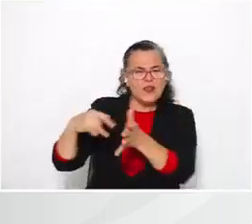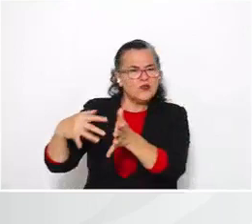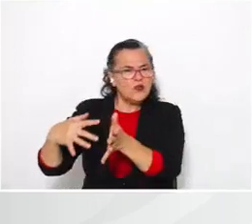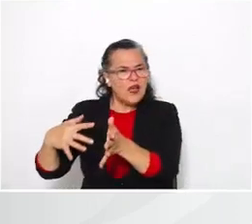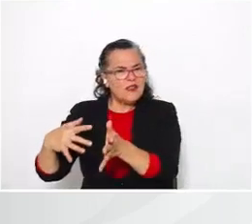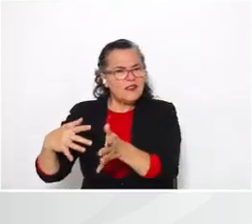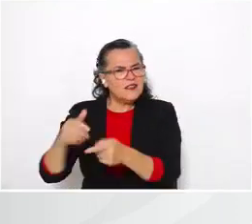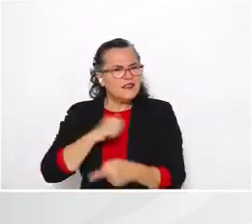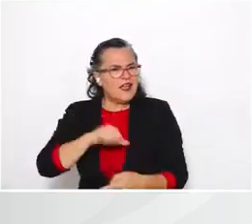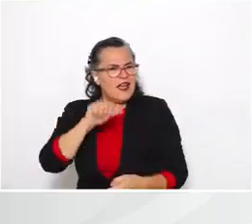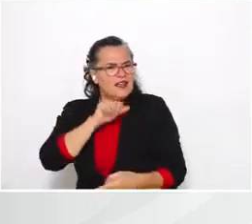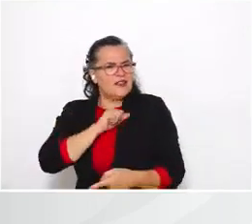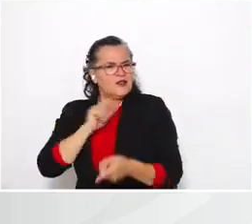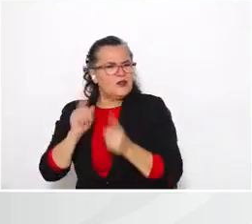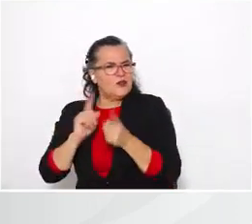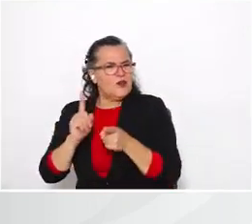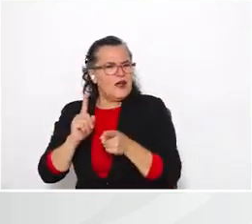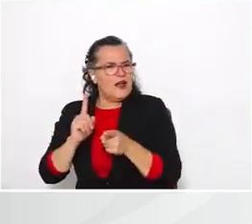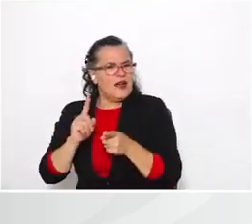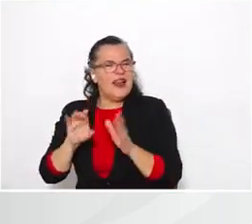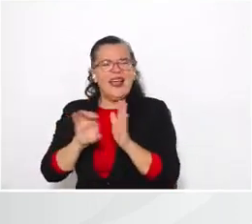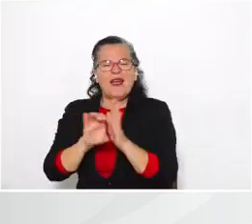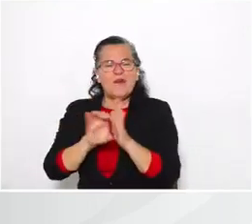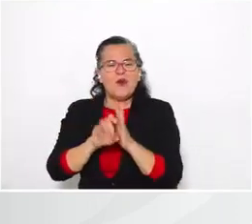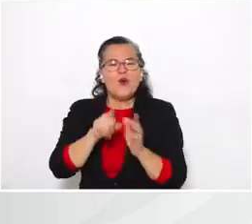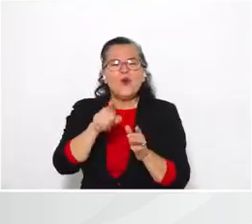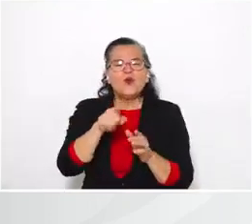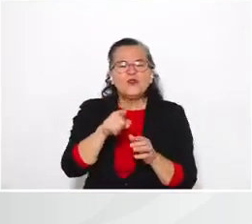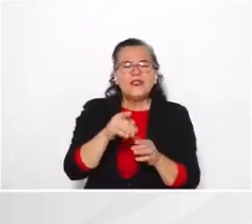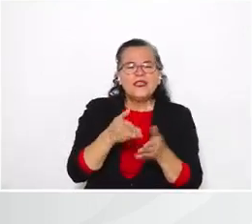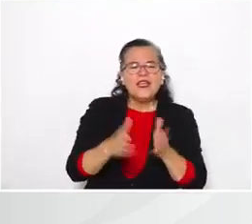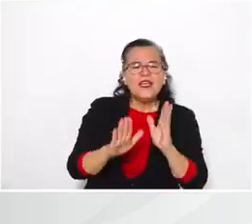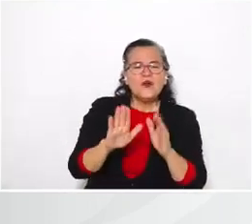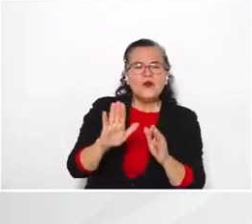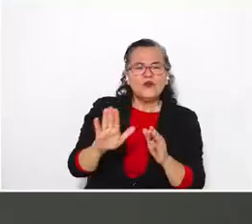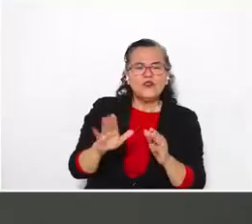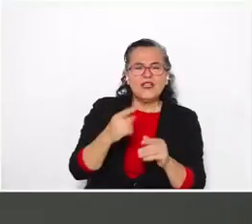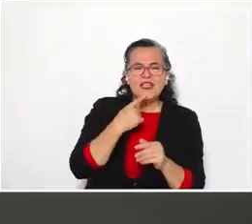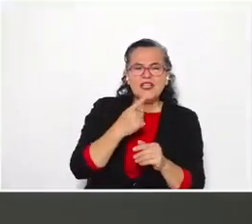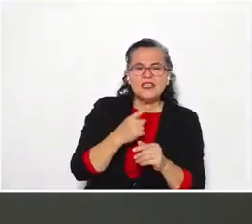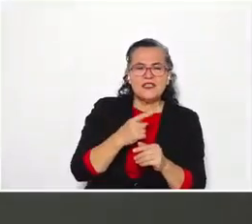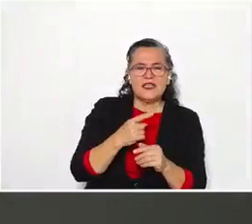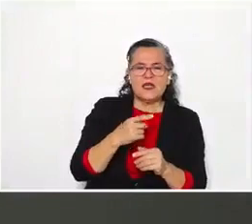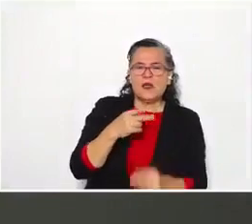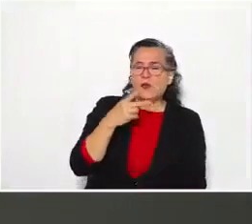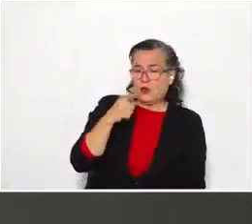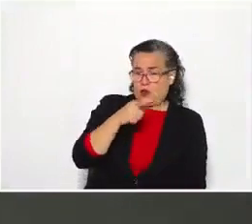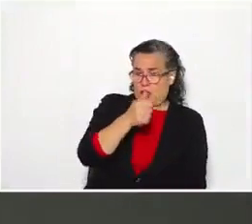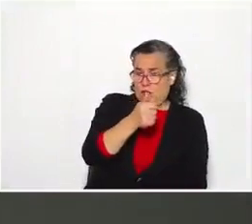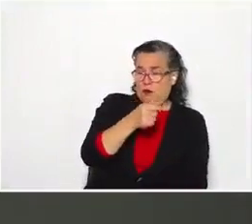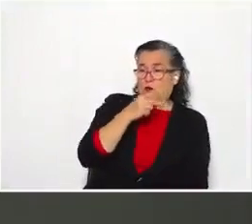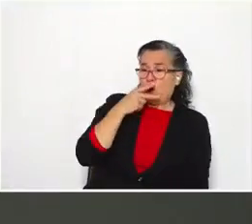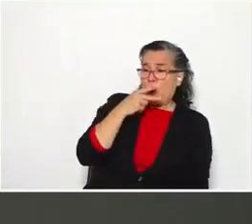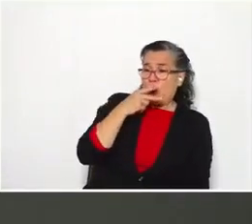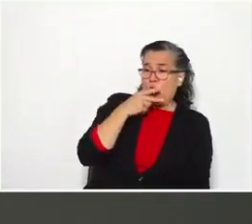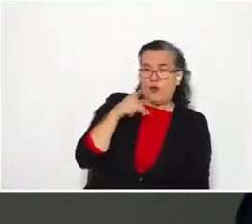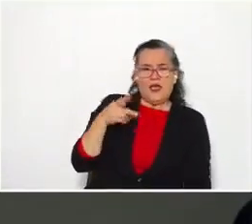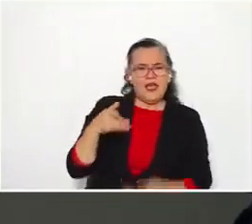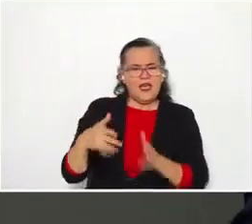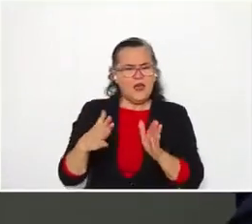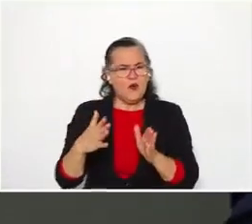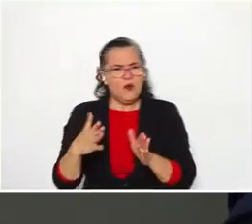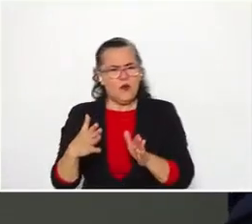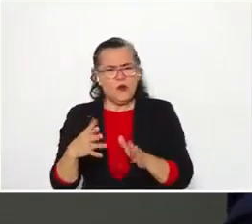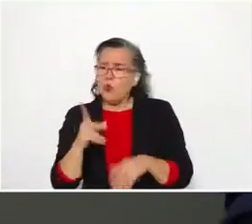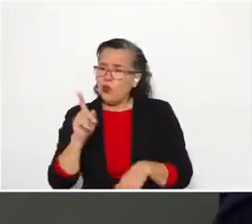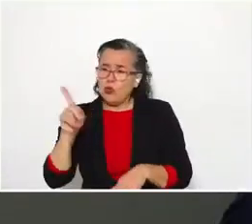como que le digas a tu hijo, no fume con un cigarro en la boca. Entonces, nosotros como educadores tenemos que ser